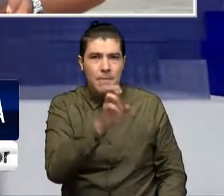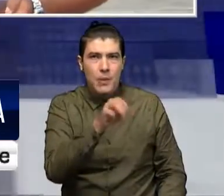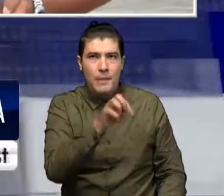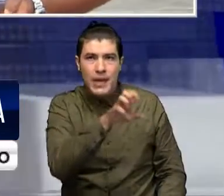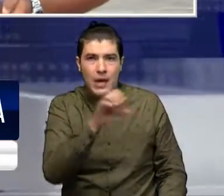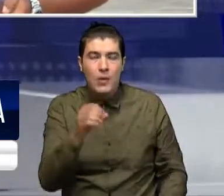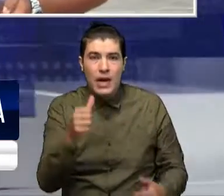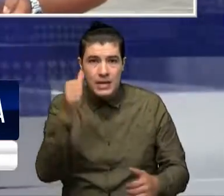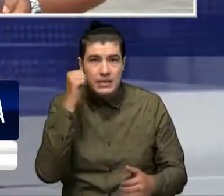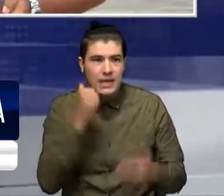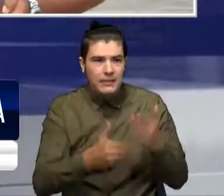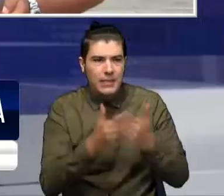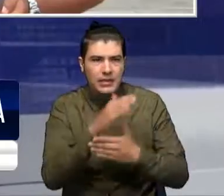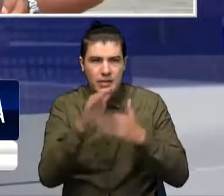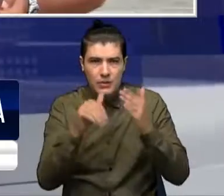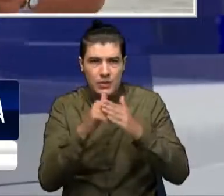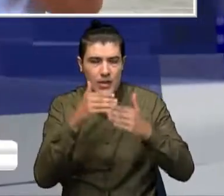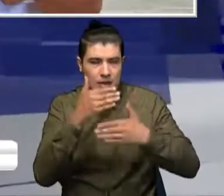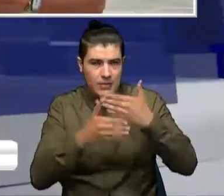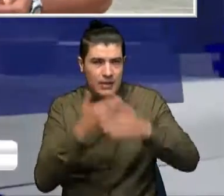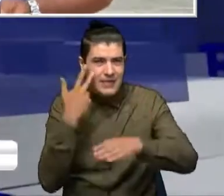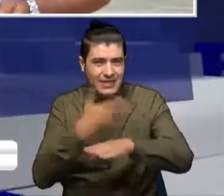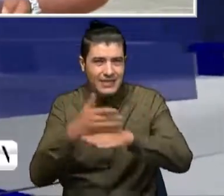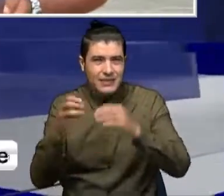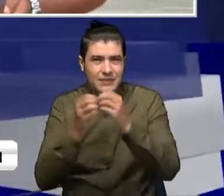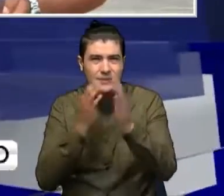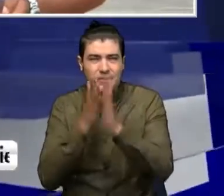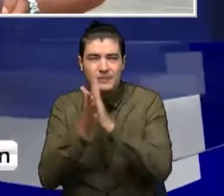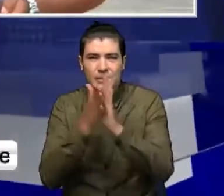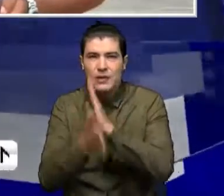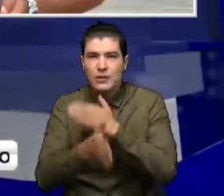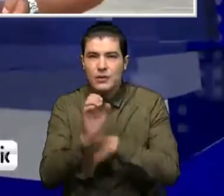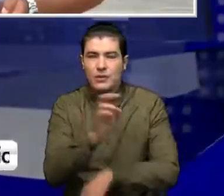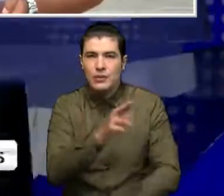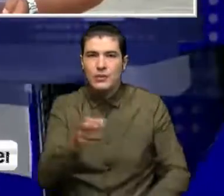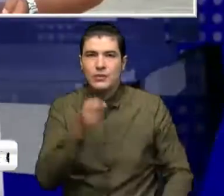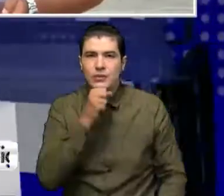de Twitter. Compañero, me despido desde la ciudad de Cúcuta. Ustedes continúen con más información en estudio. Muy buenas tardes.